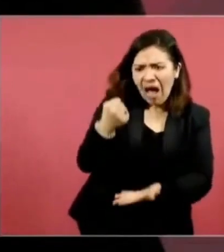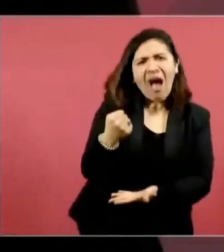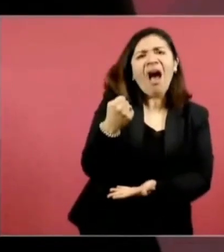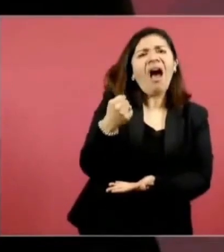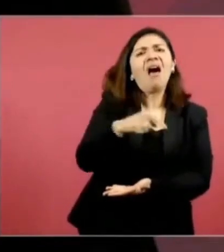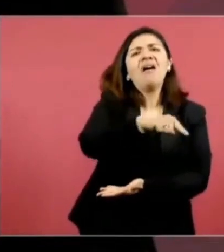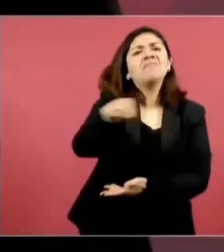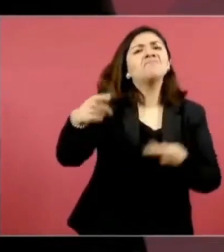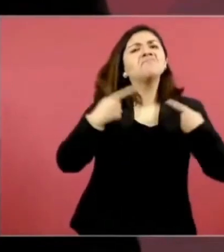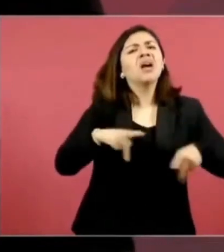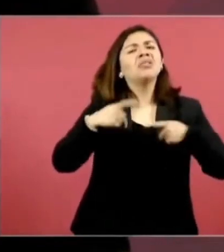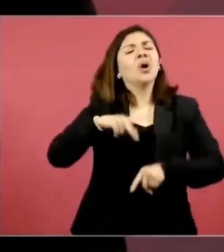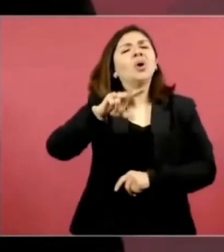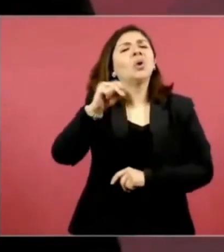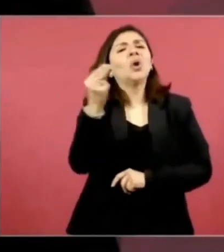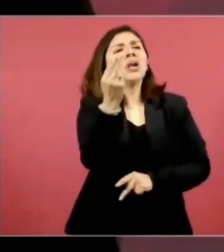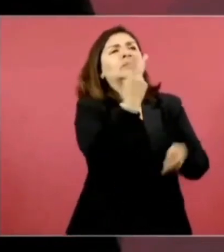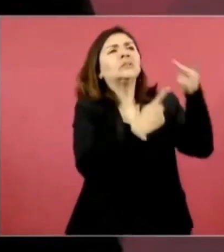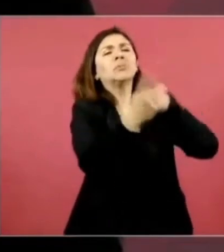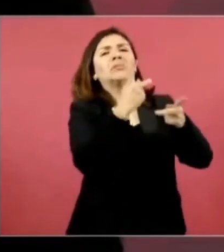¿Por qué